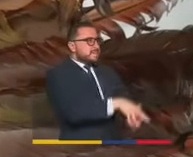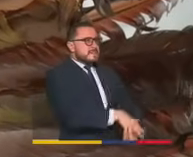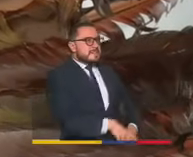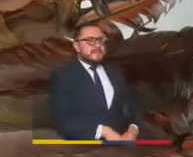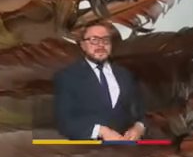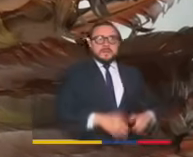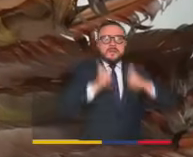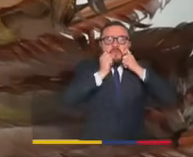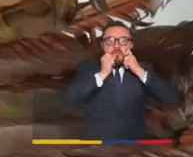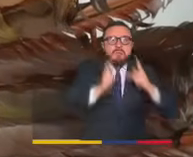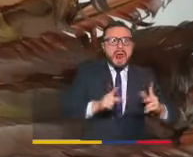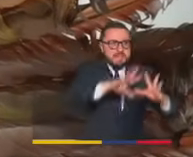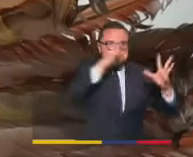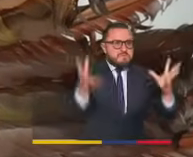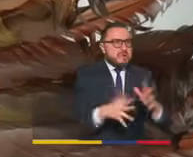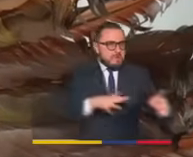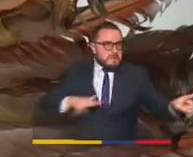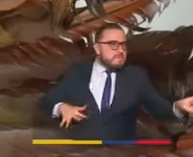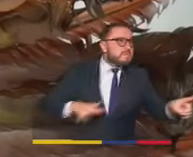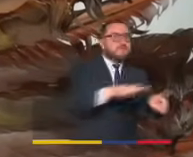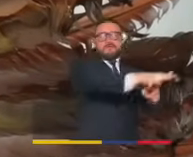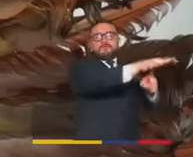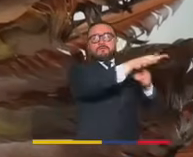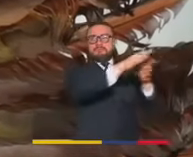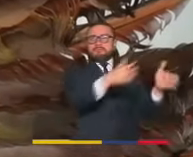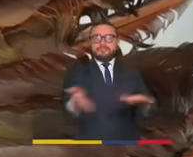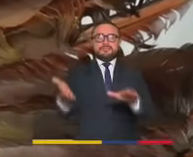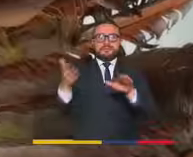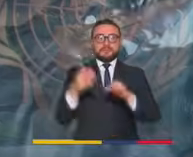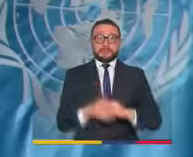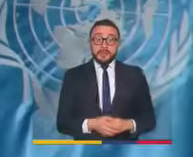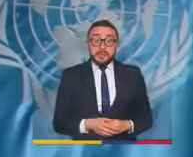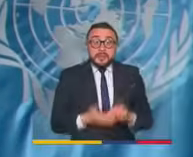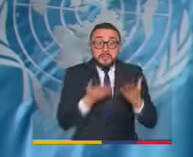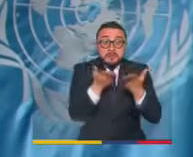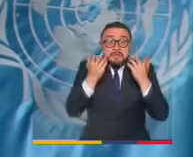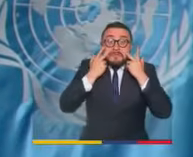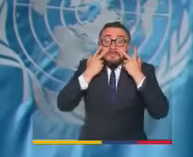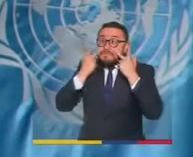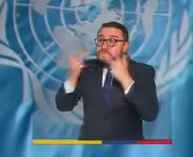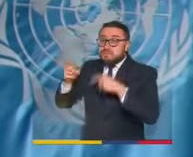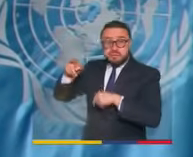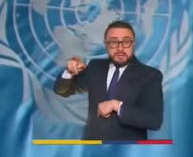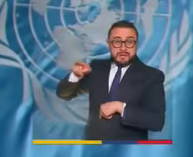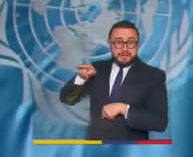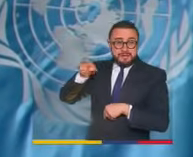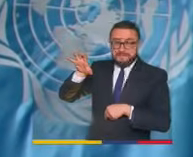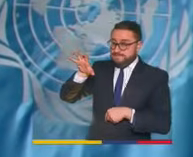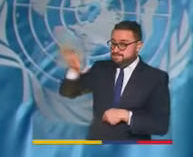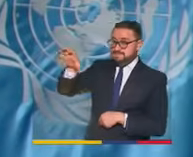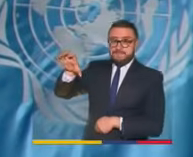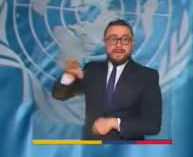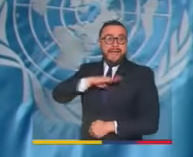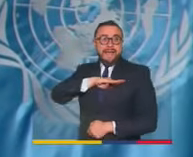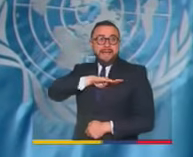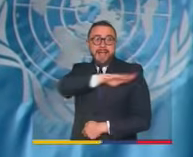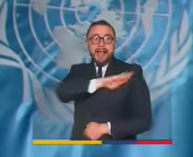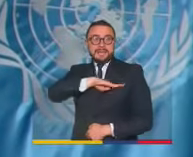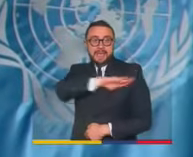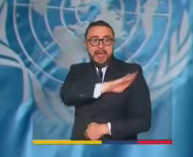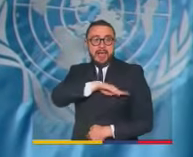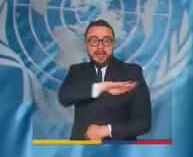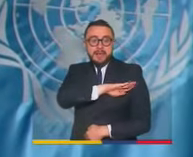En las decenas de miles de bebés que son desmembrados por la bomba en Gaza, en el